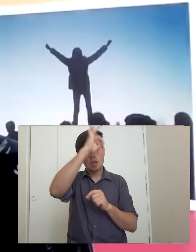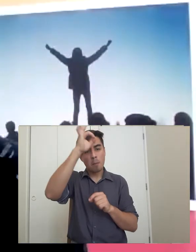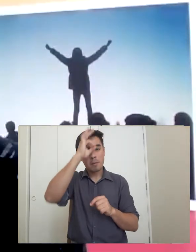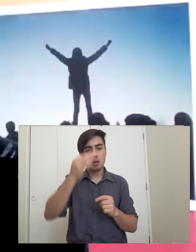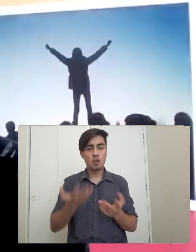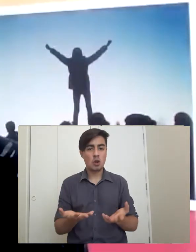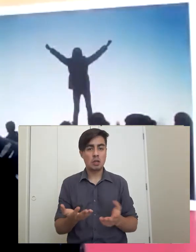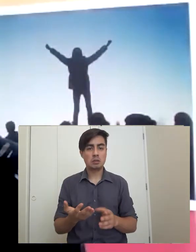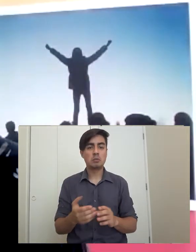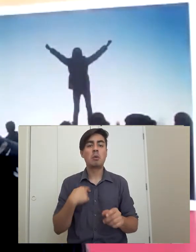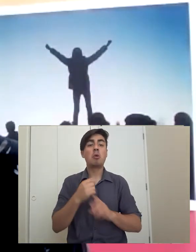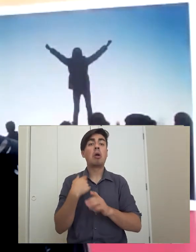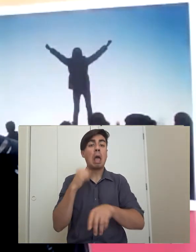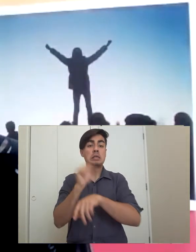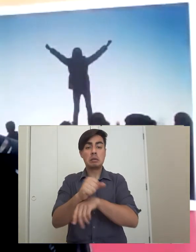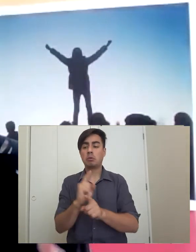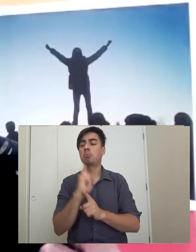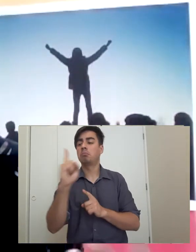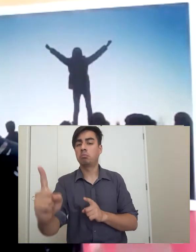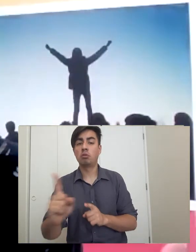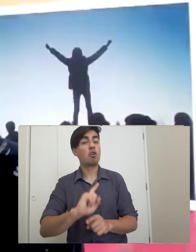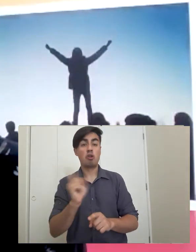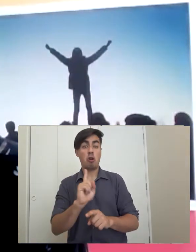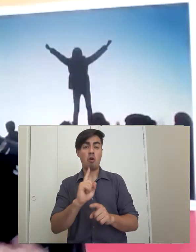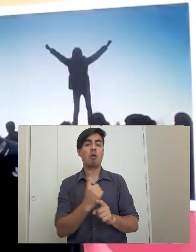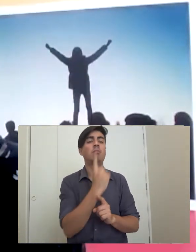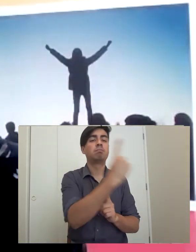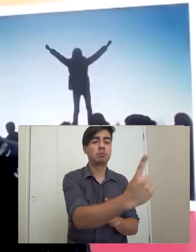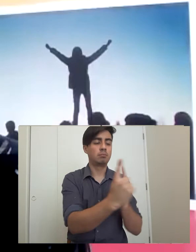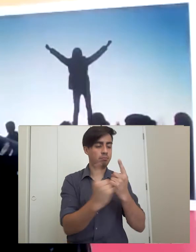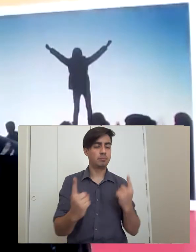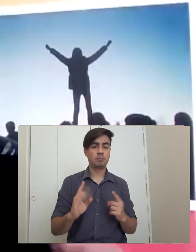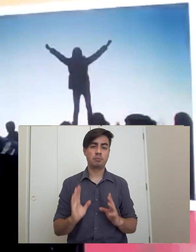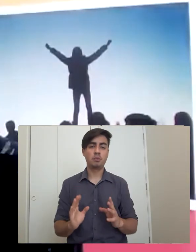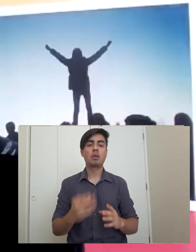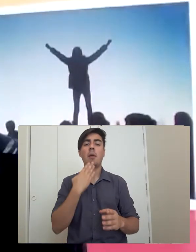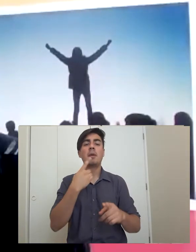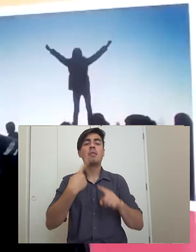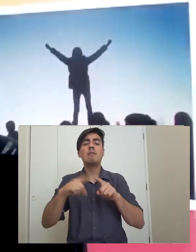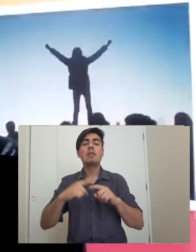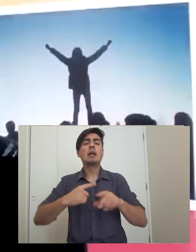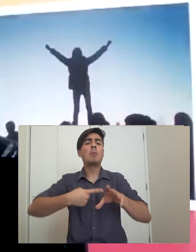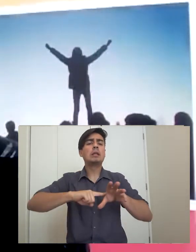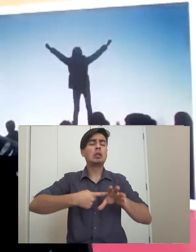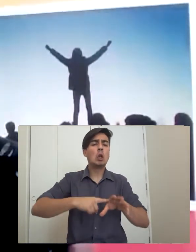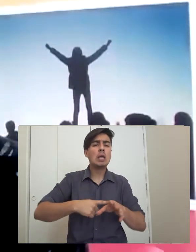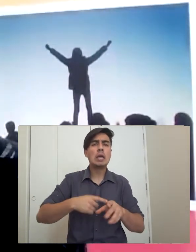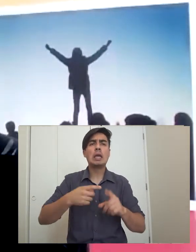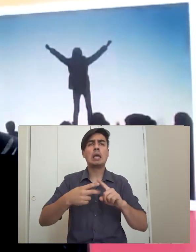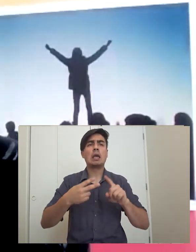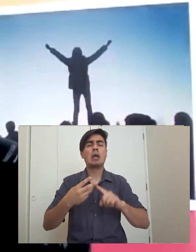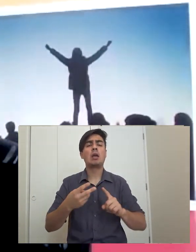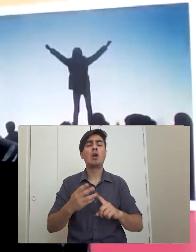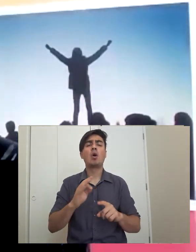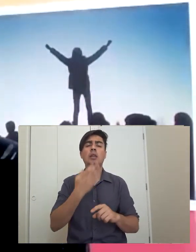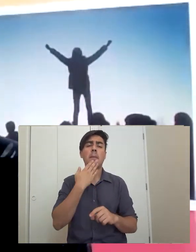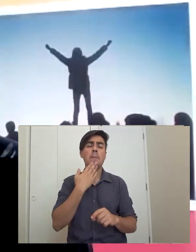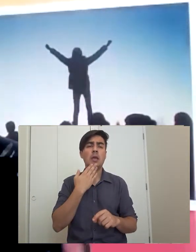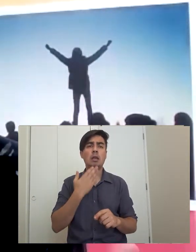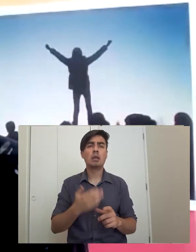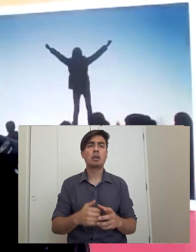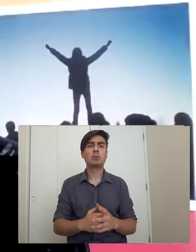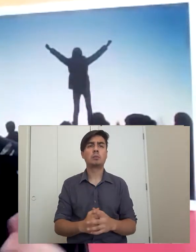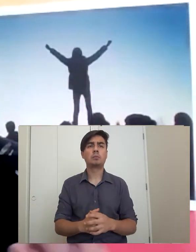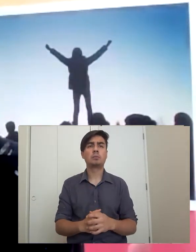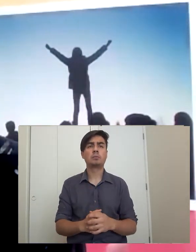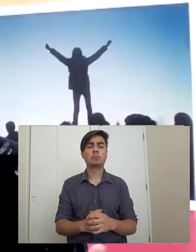o cuando hablamos de tecnología y si debería ser desarrollado y tener el enfoque